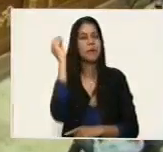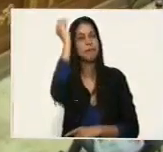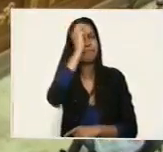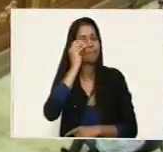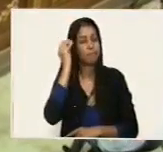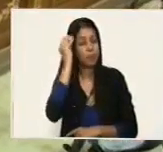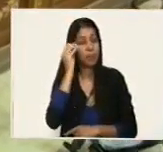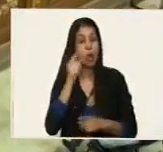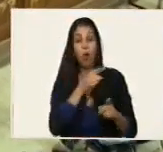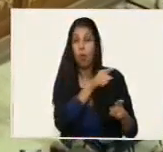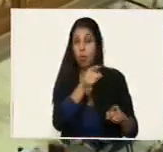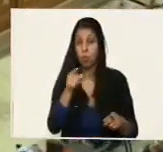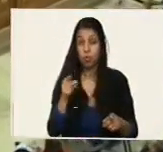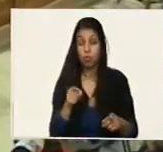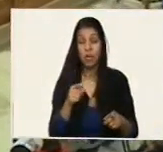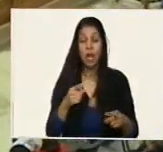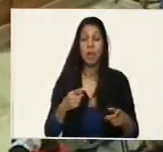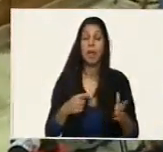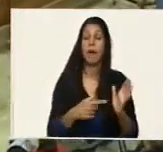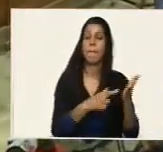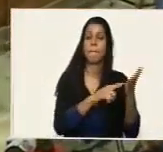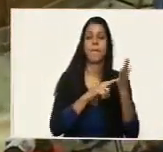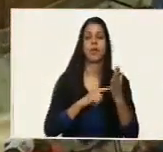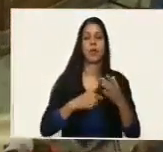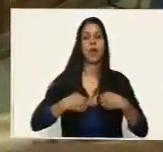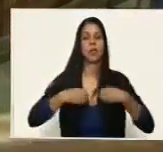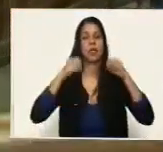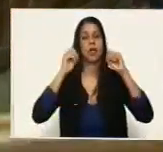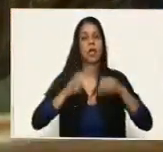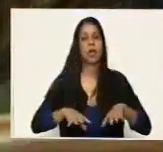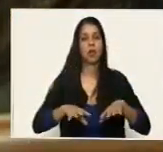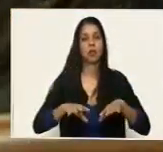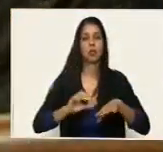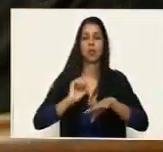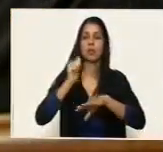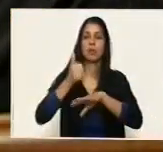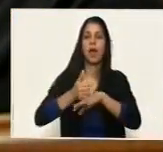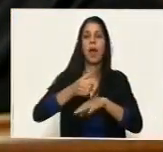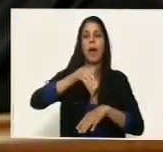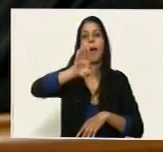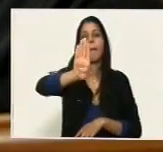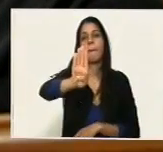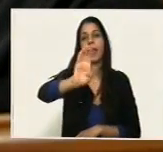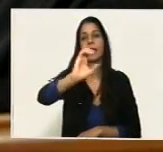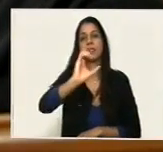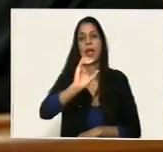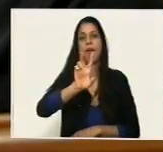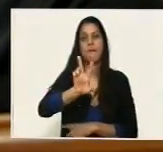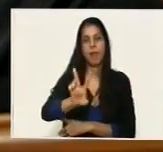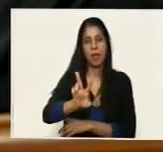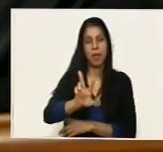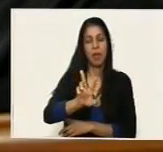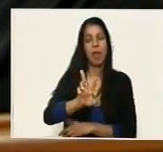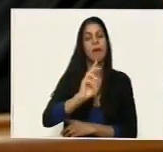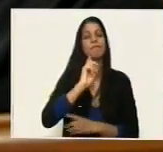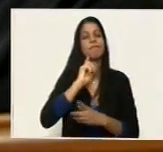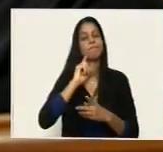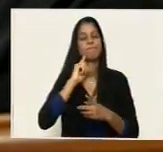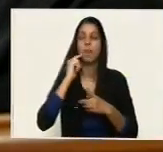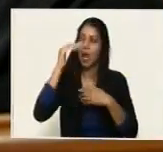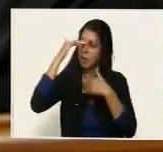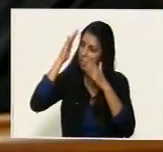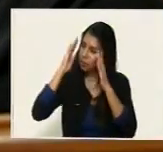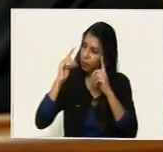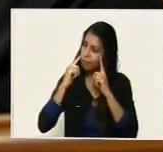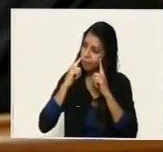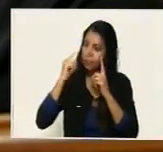que han presentado la renuncia 4 miembros del directorio del Banco Central de Venezuela. En atención a ello,